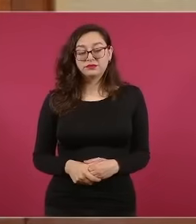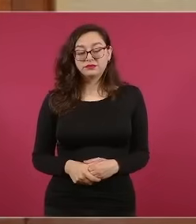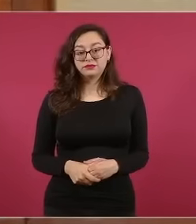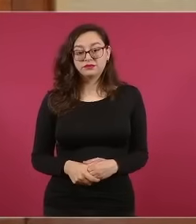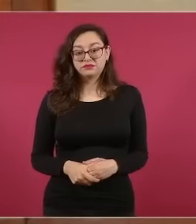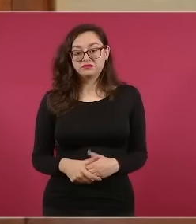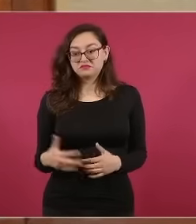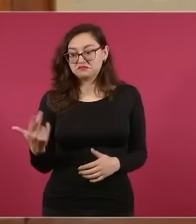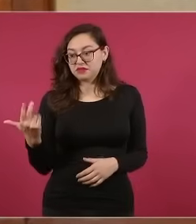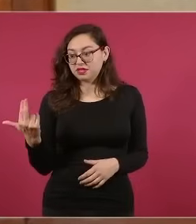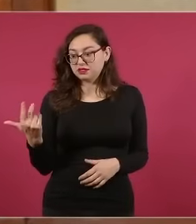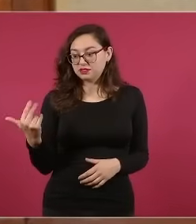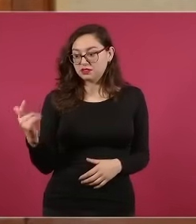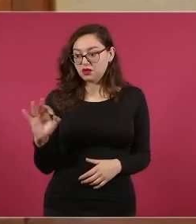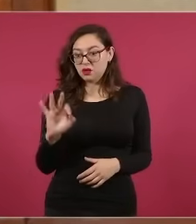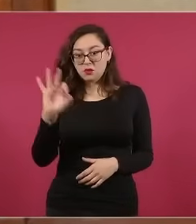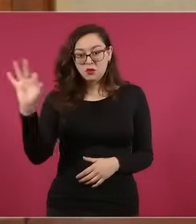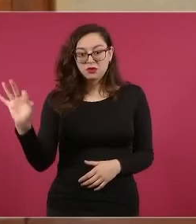25%.